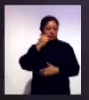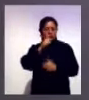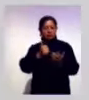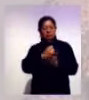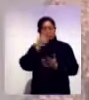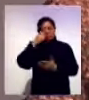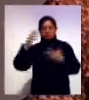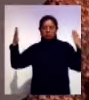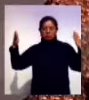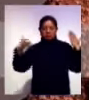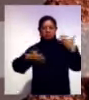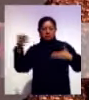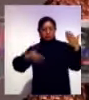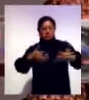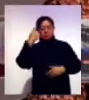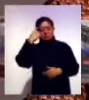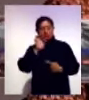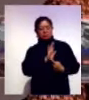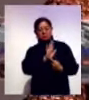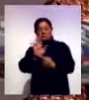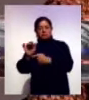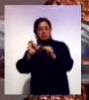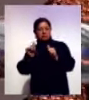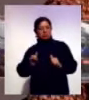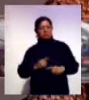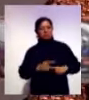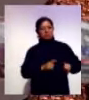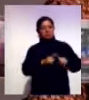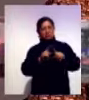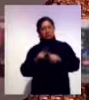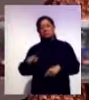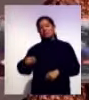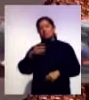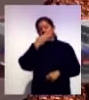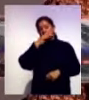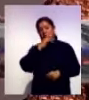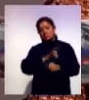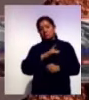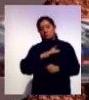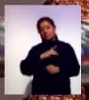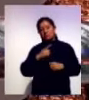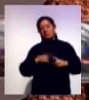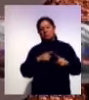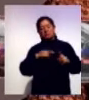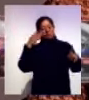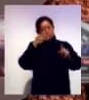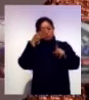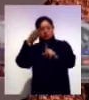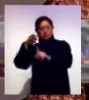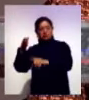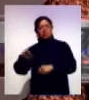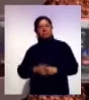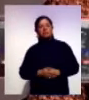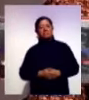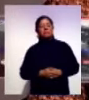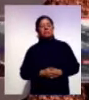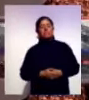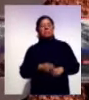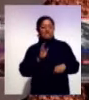México. Las acciones centrales del festival estarán dedicadas a la difusión de la bebida tradicional del cacao,